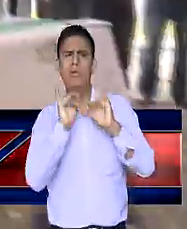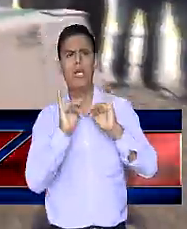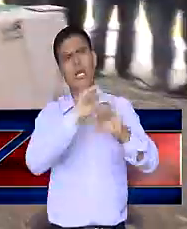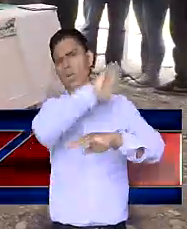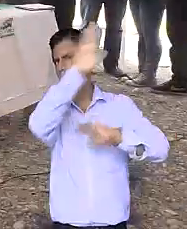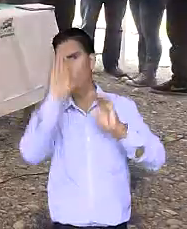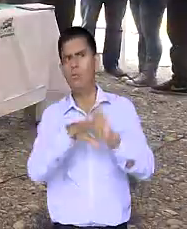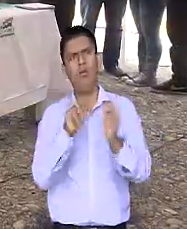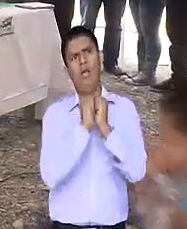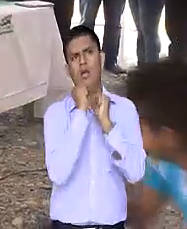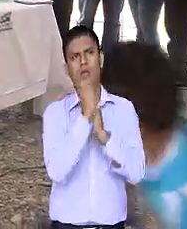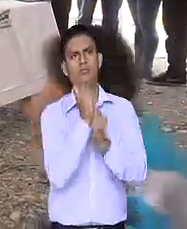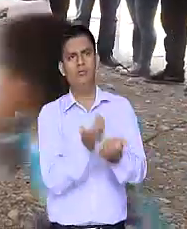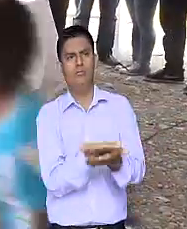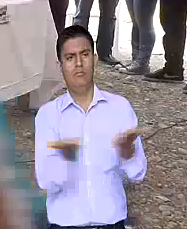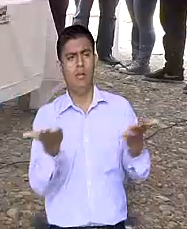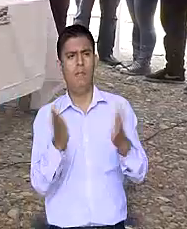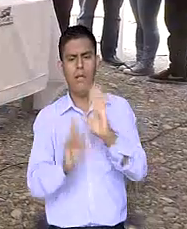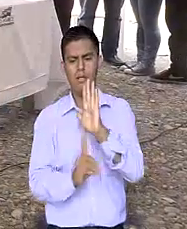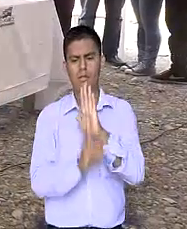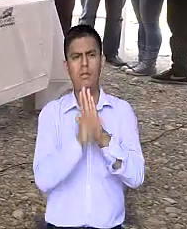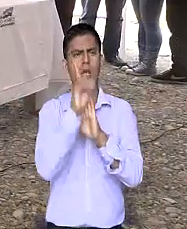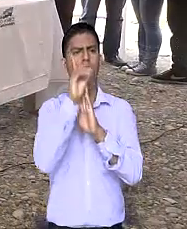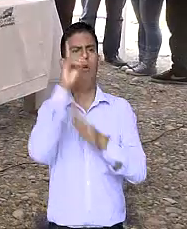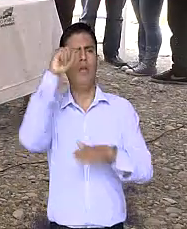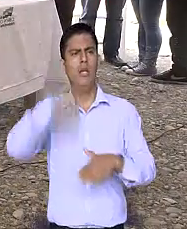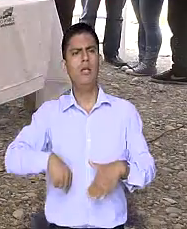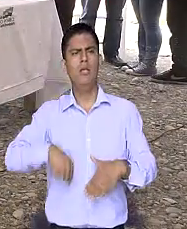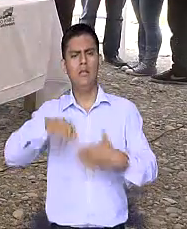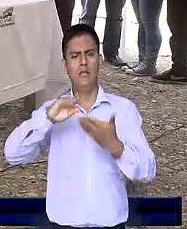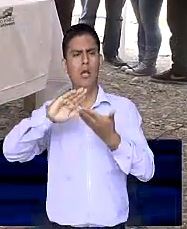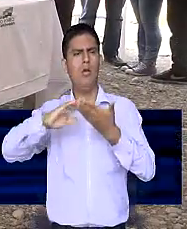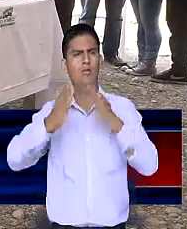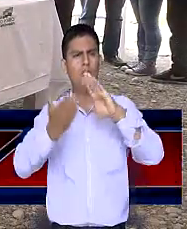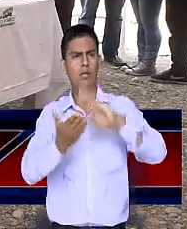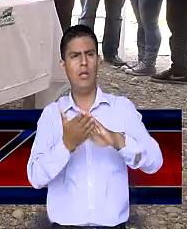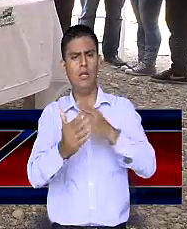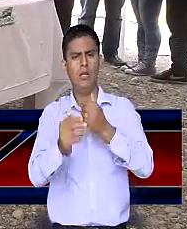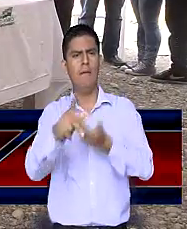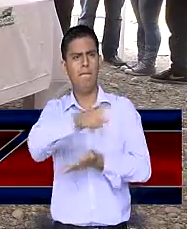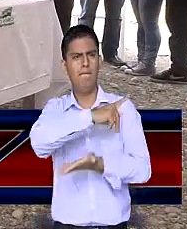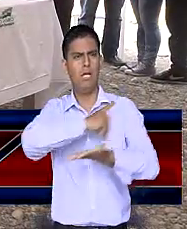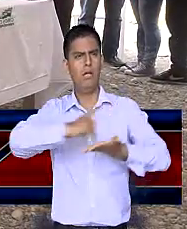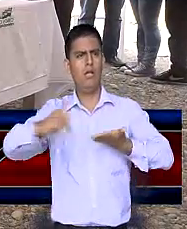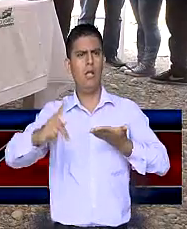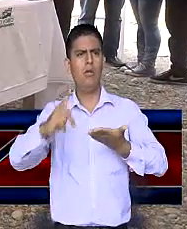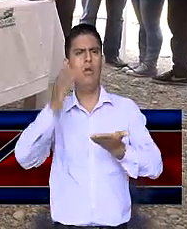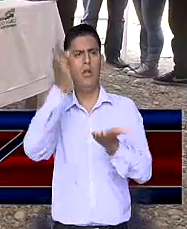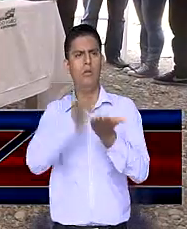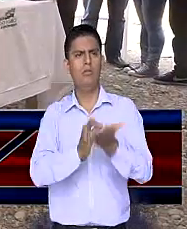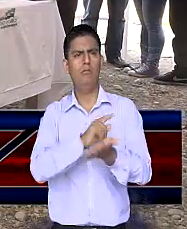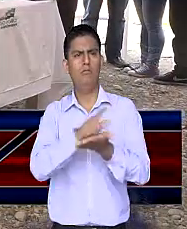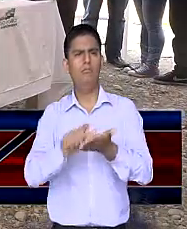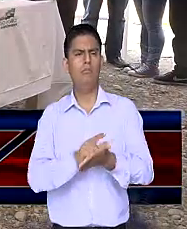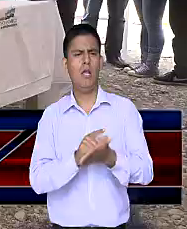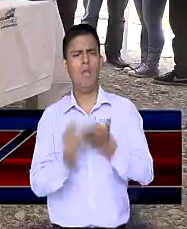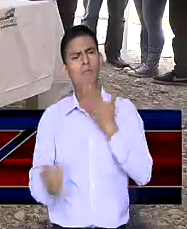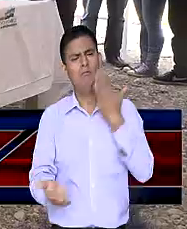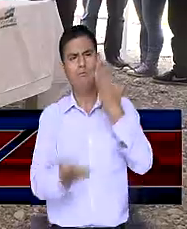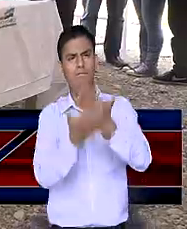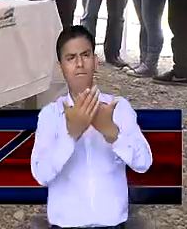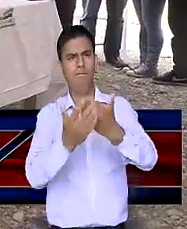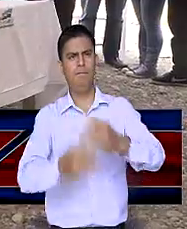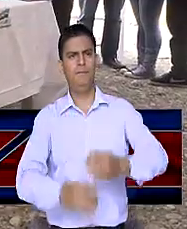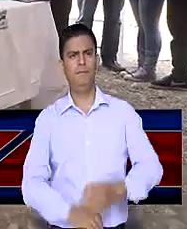que tenemos que tener cada uno de nosotros para el desarrollo de Puerto Nuevo, de la parroquia Pacayacu y del cantón Lago